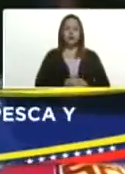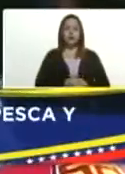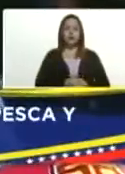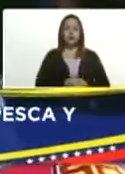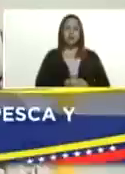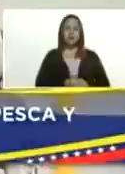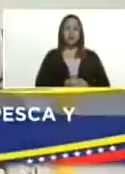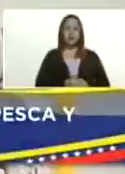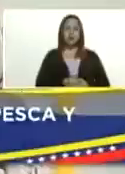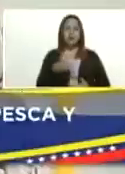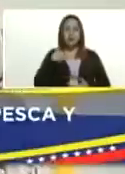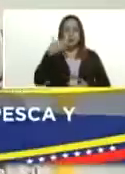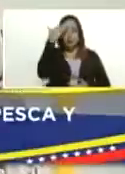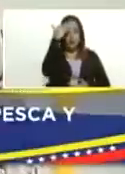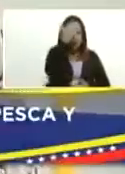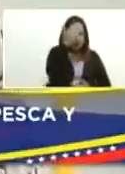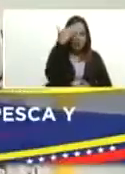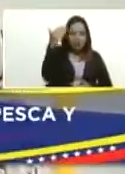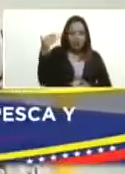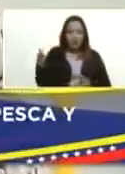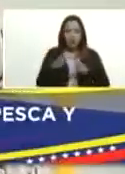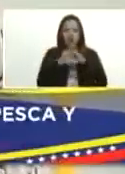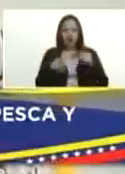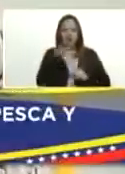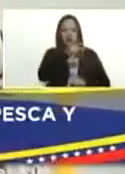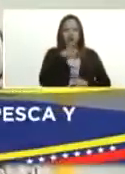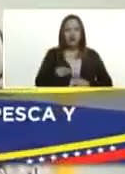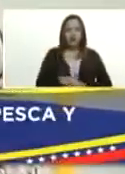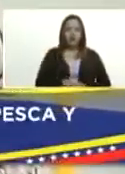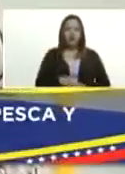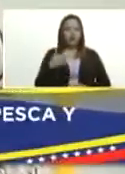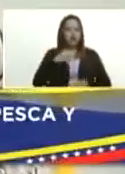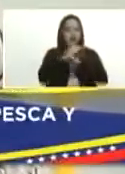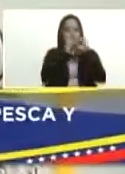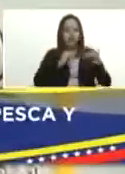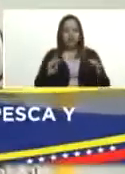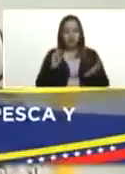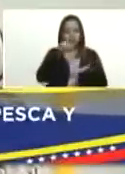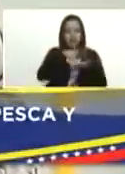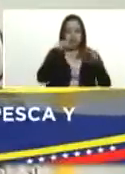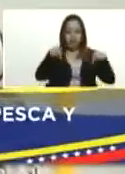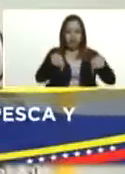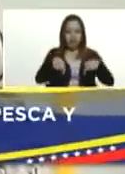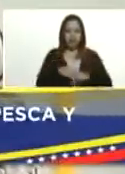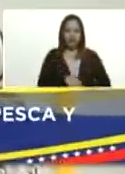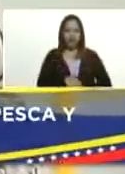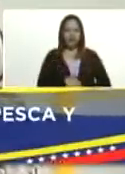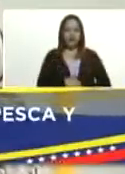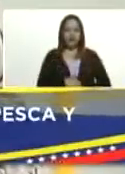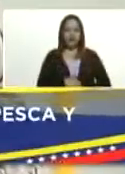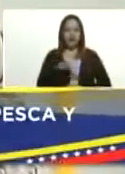Bueno, mis saludos a todos. Estoy feliz de estar aquí en Caigüire.